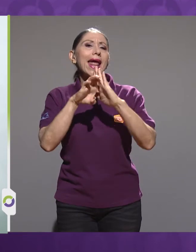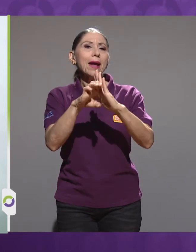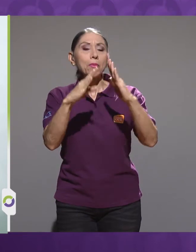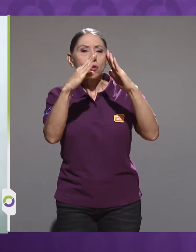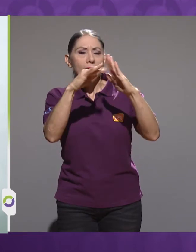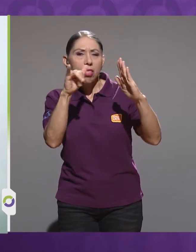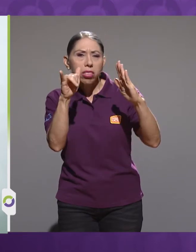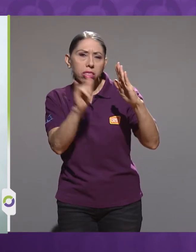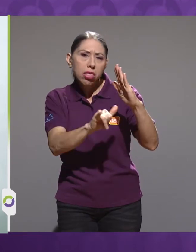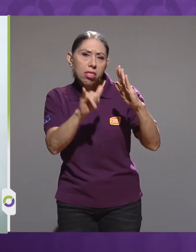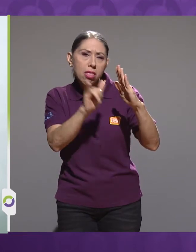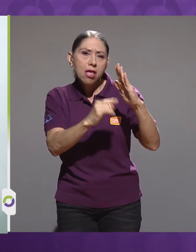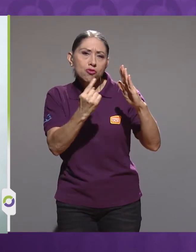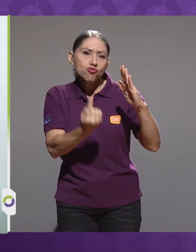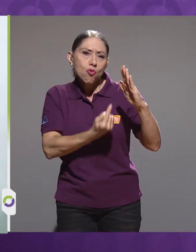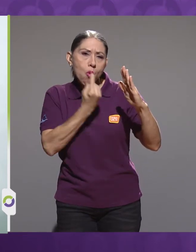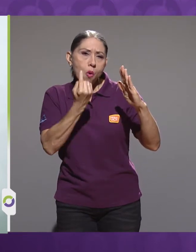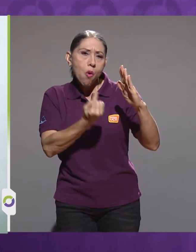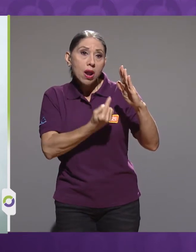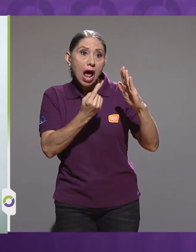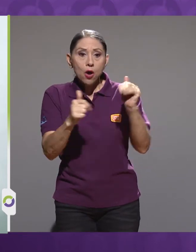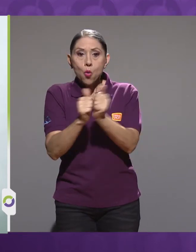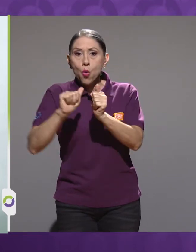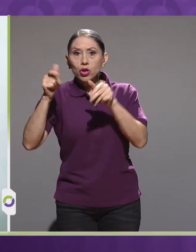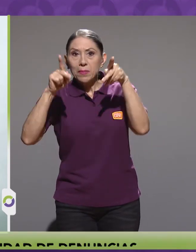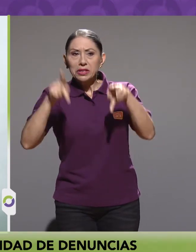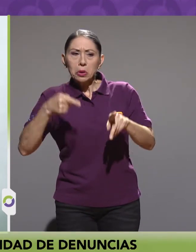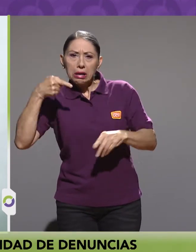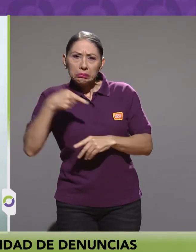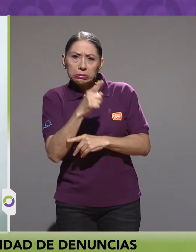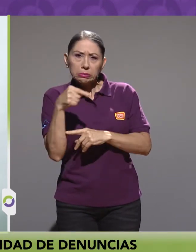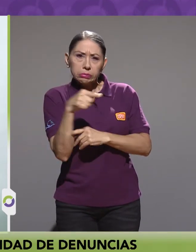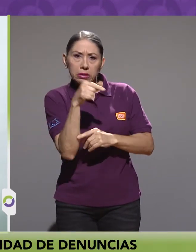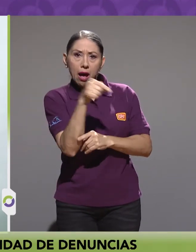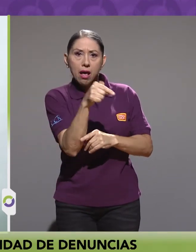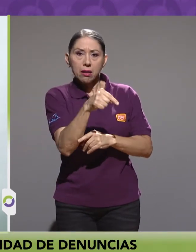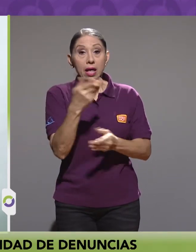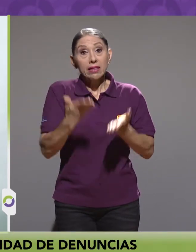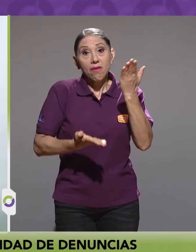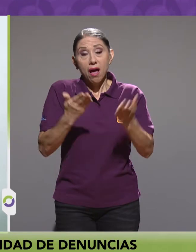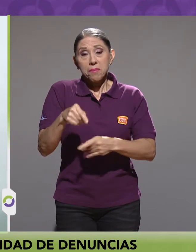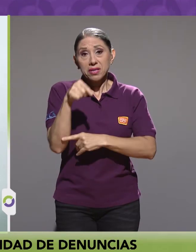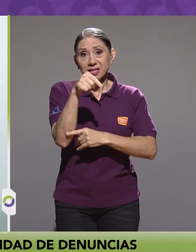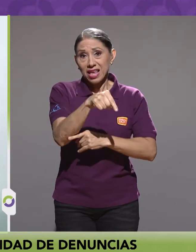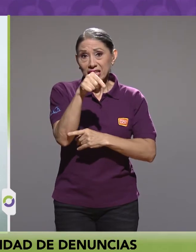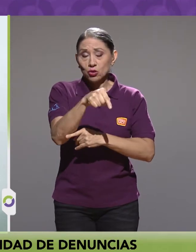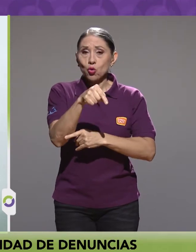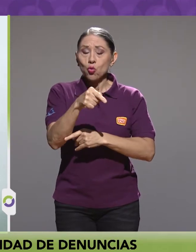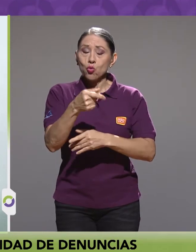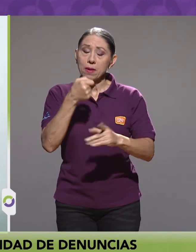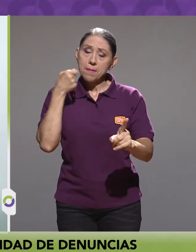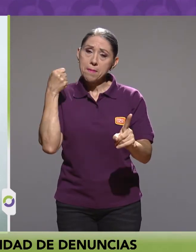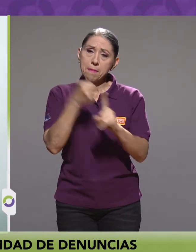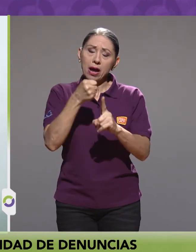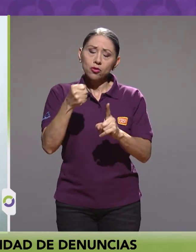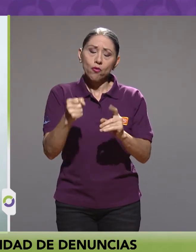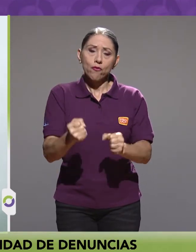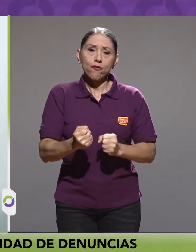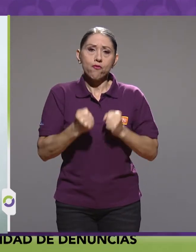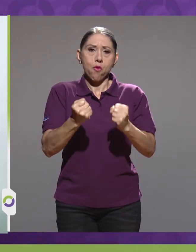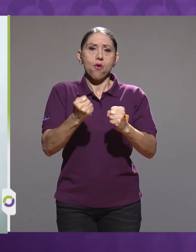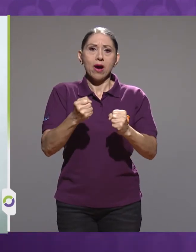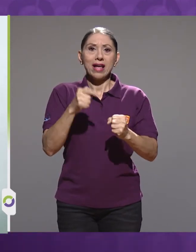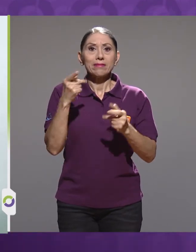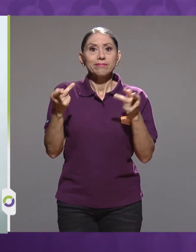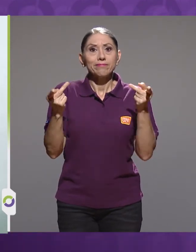además esté permanentemente en la casa con esa persona que la está agrediendo, puede ser que haya tenido un impacto significativo en lo que tiene que ver